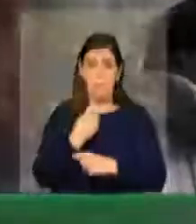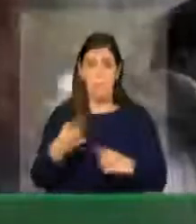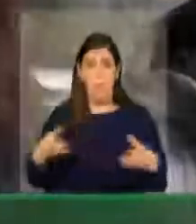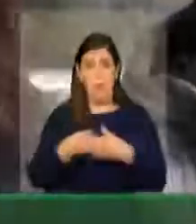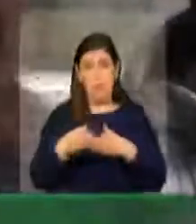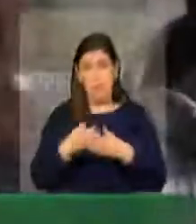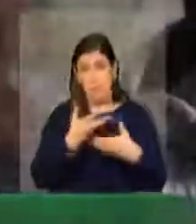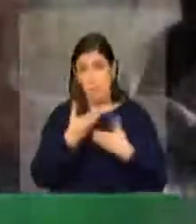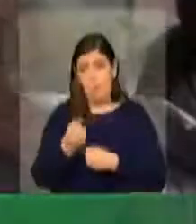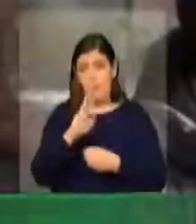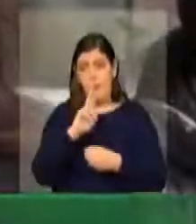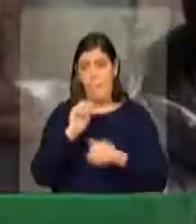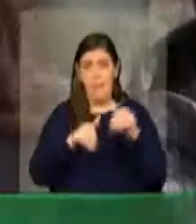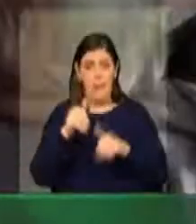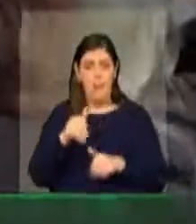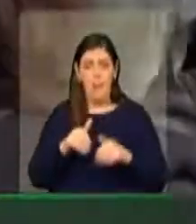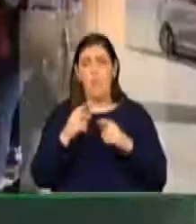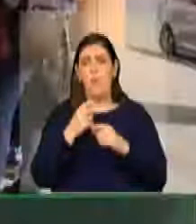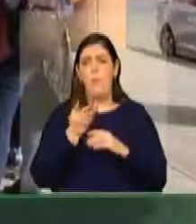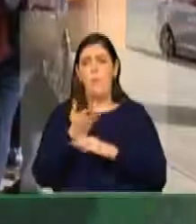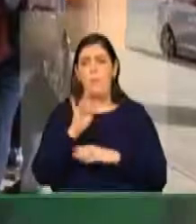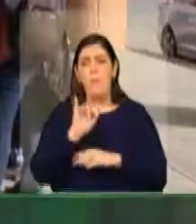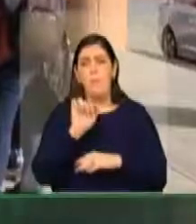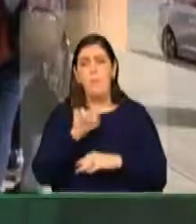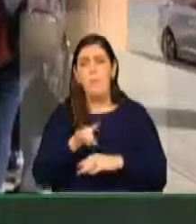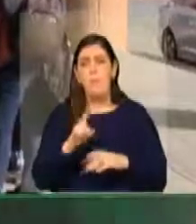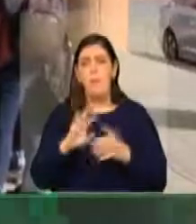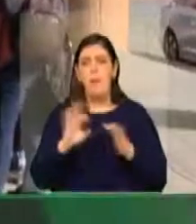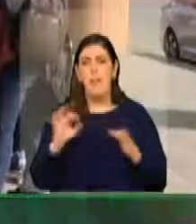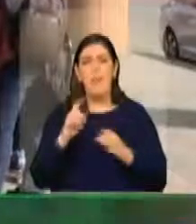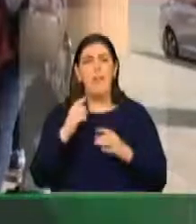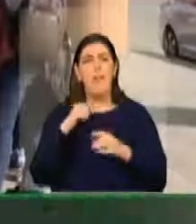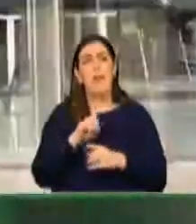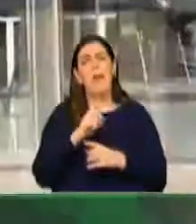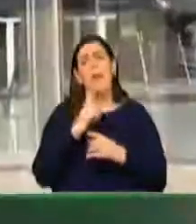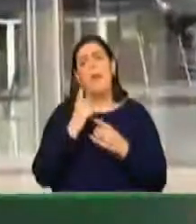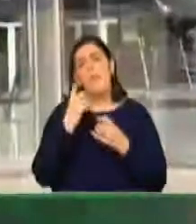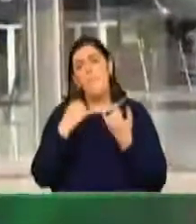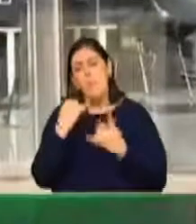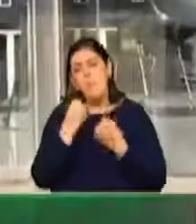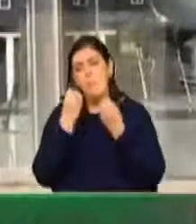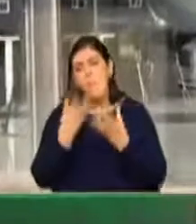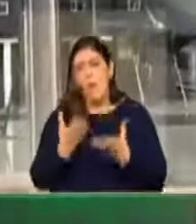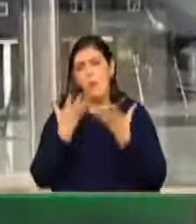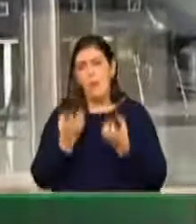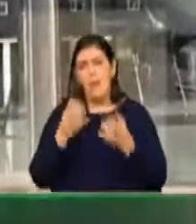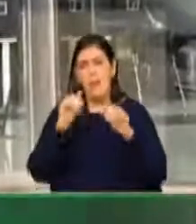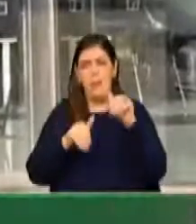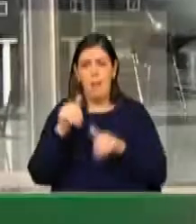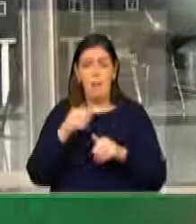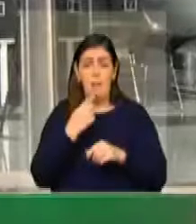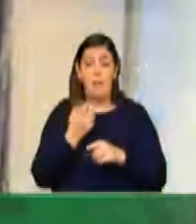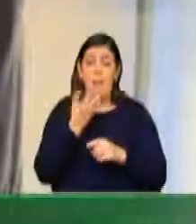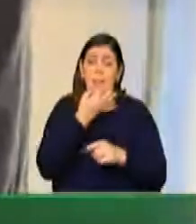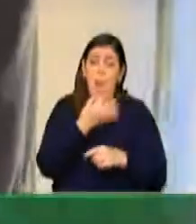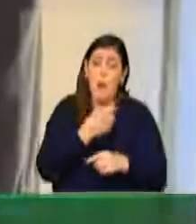Referéndum solicitó este miércoles la cadena nacional para informar las razones de la iniciativa. Sostuvo que es un tema de interés público que